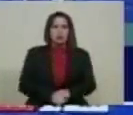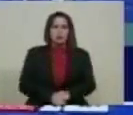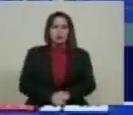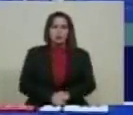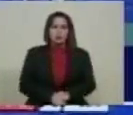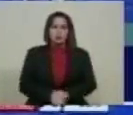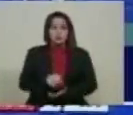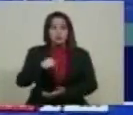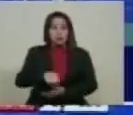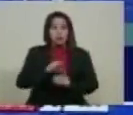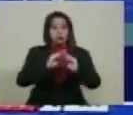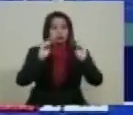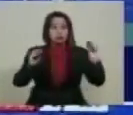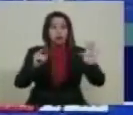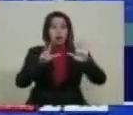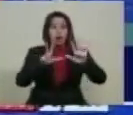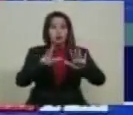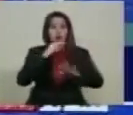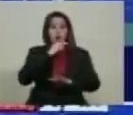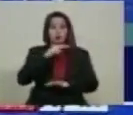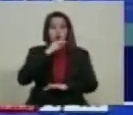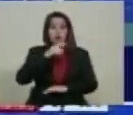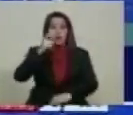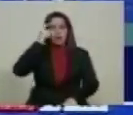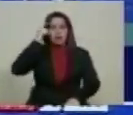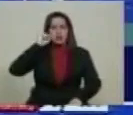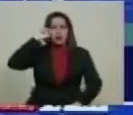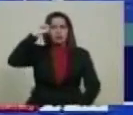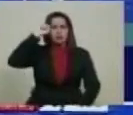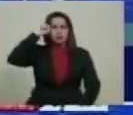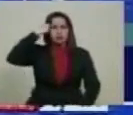Hoy, 8 de octubre, Día del Guerrillero Heroico.